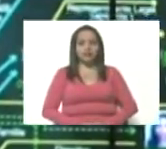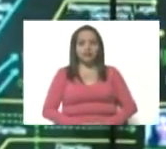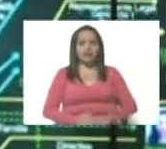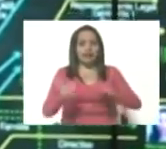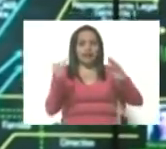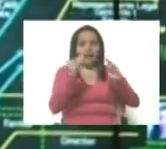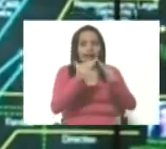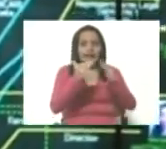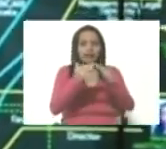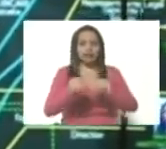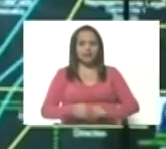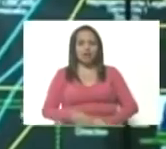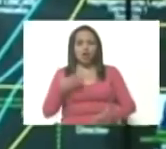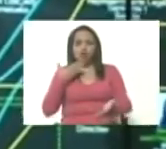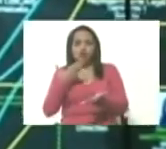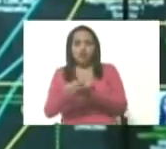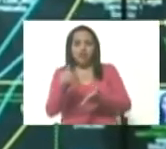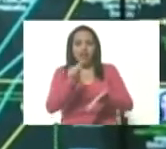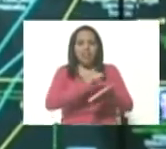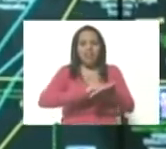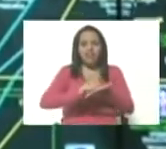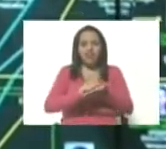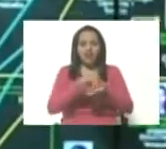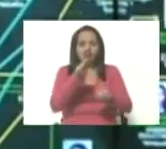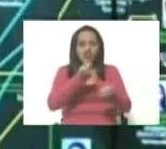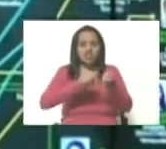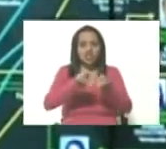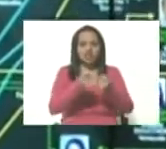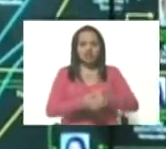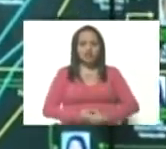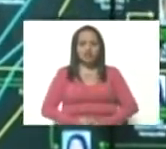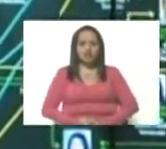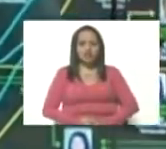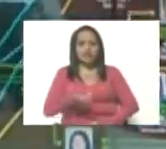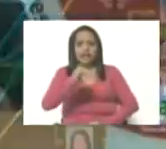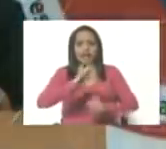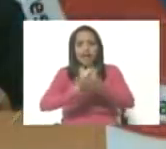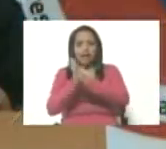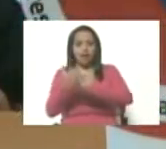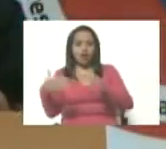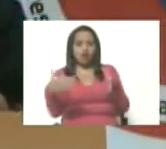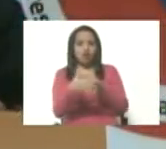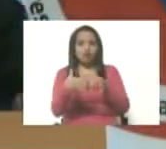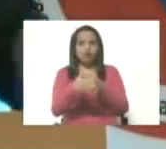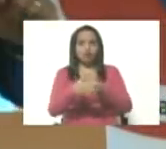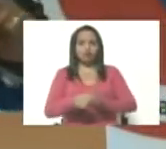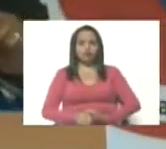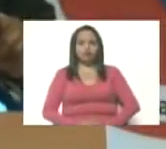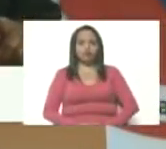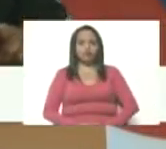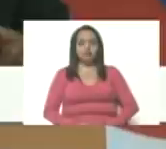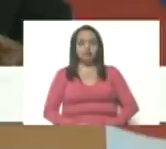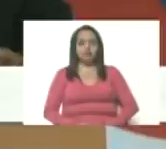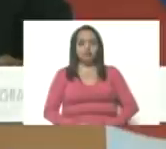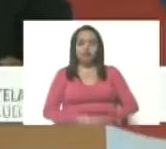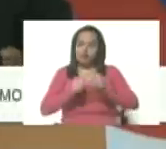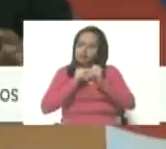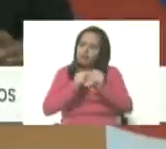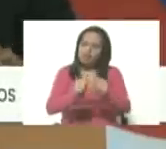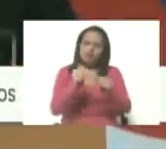inmuebles, justificar el lavado de dinero. Y ha sido desmantelada. Y la operación